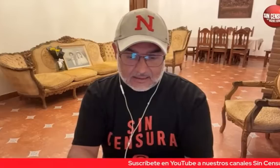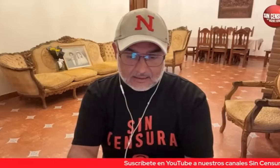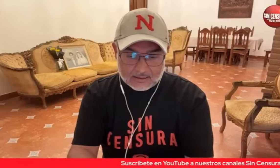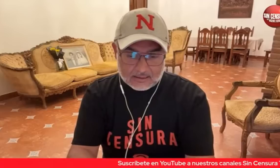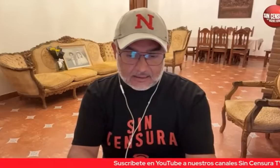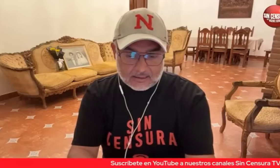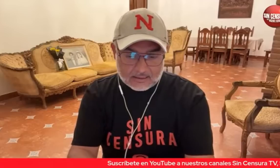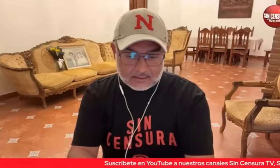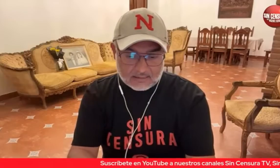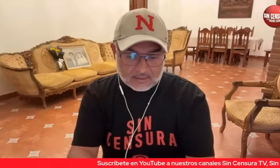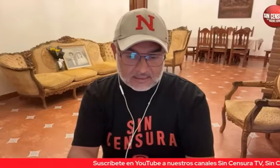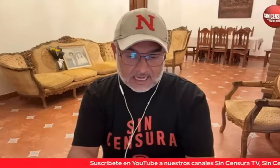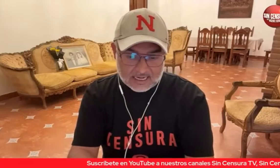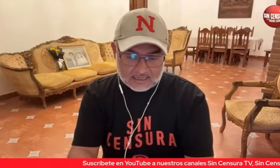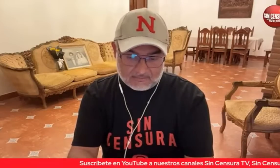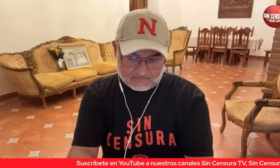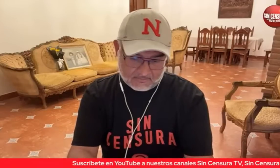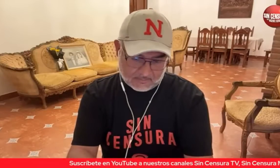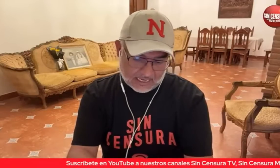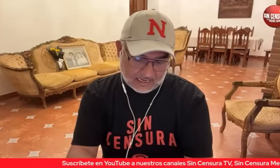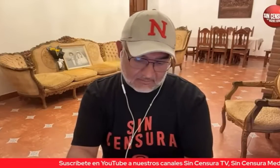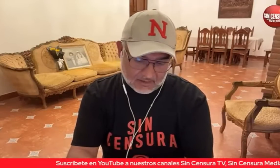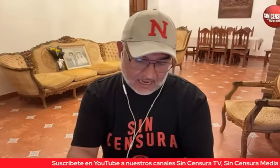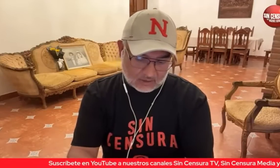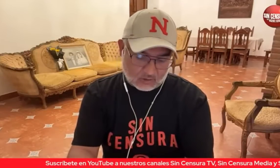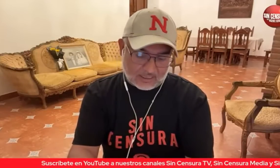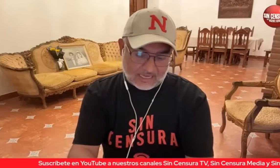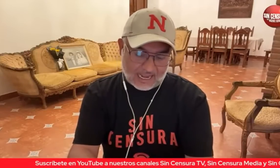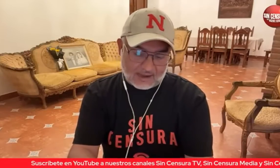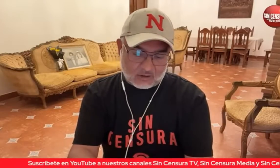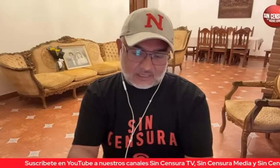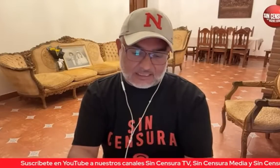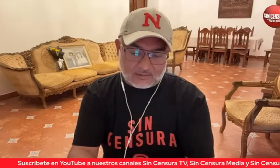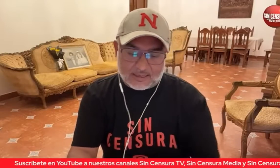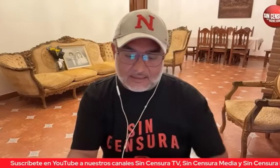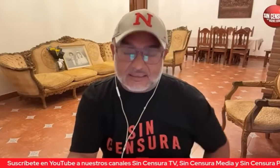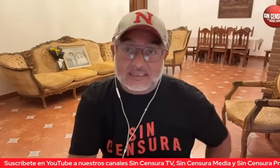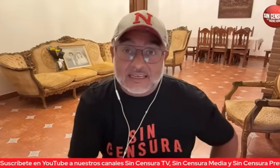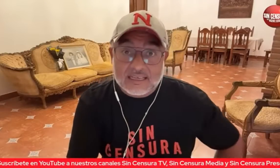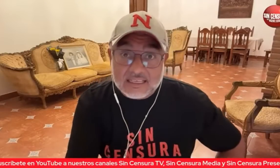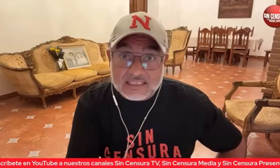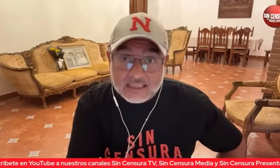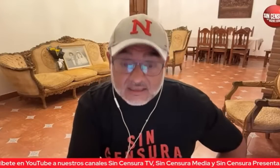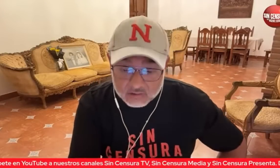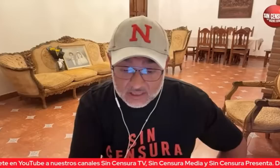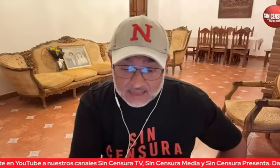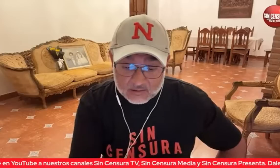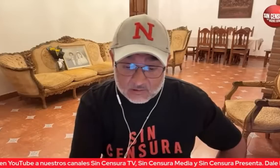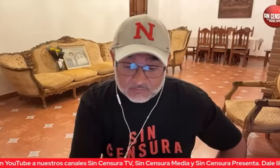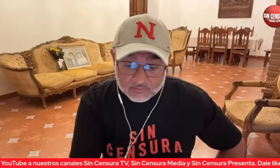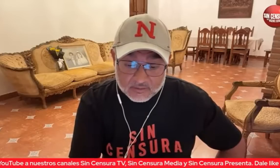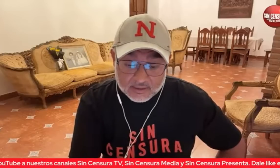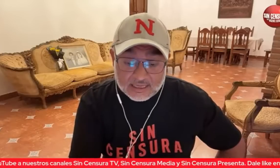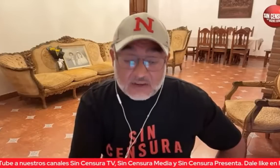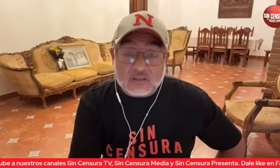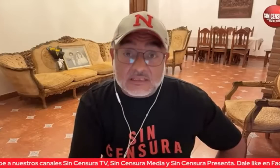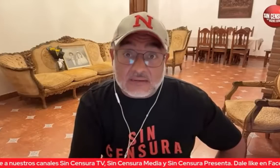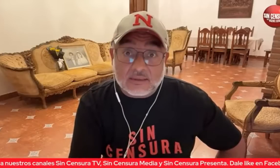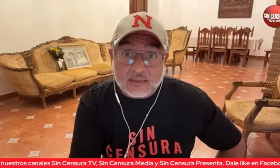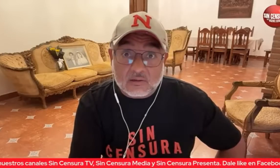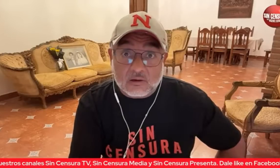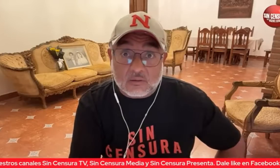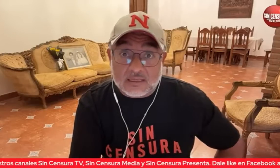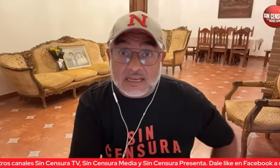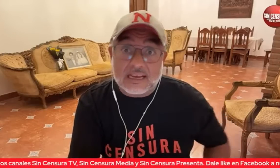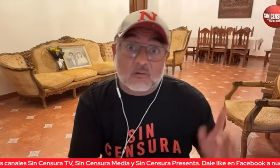Kika este mensaje que le envía a su vez Alma Rosa Cervantes y está denunciando que ya nos